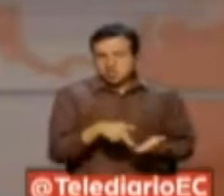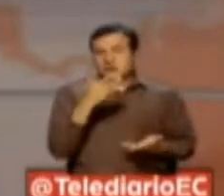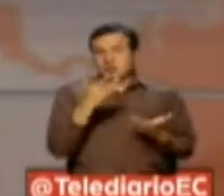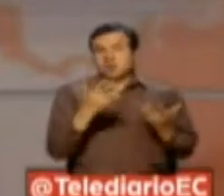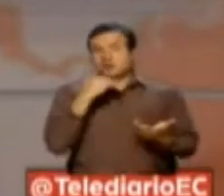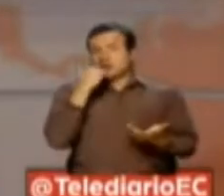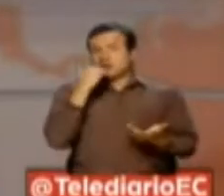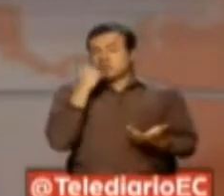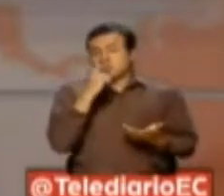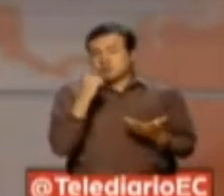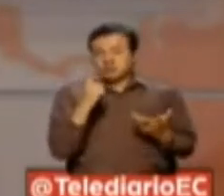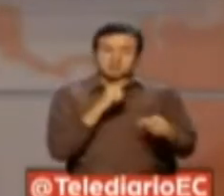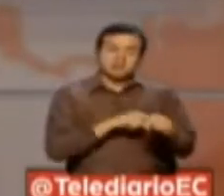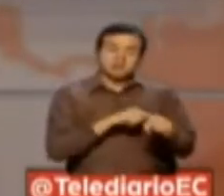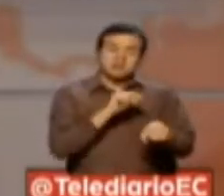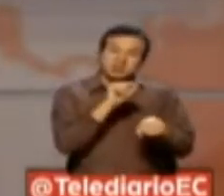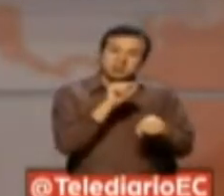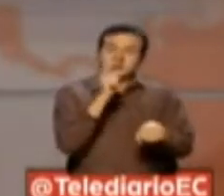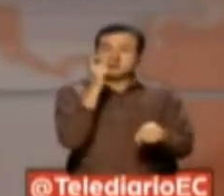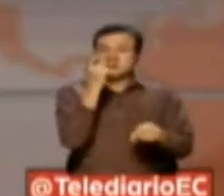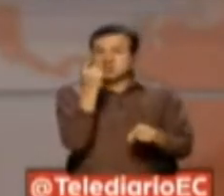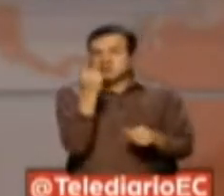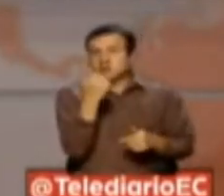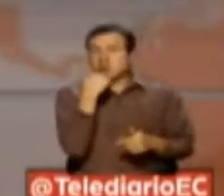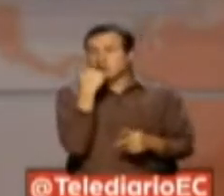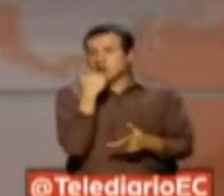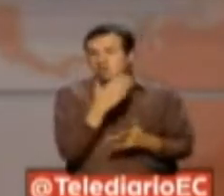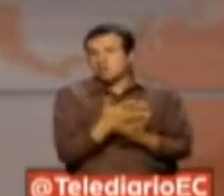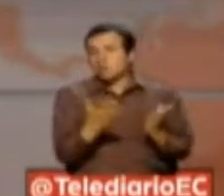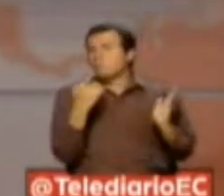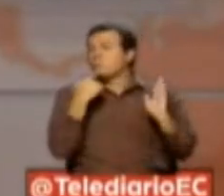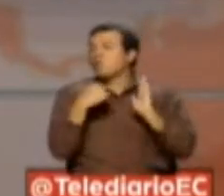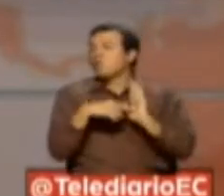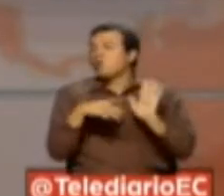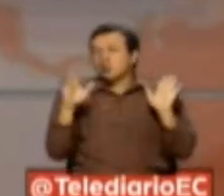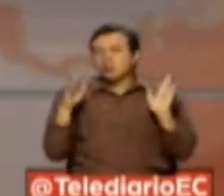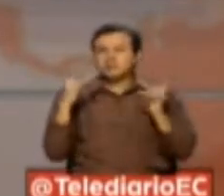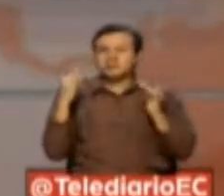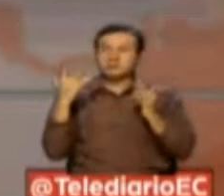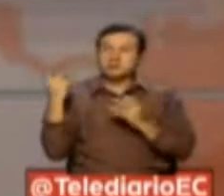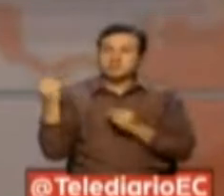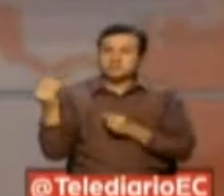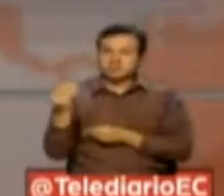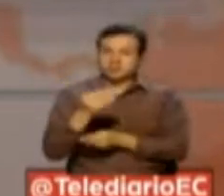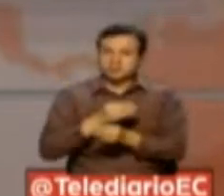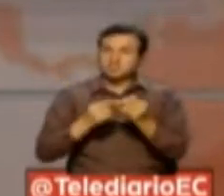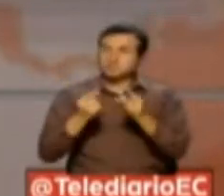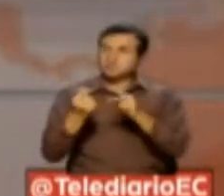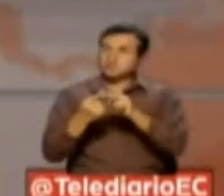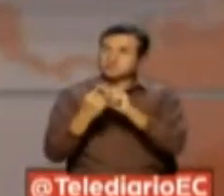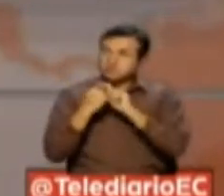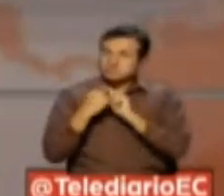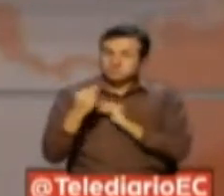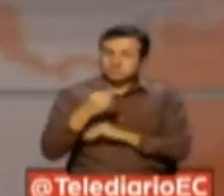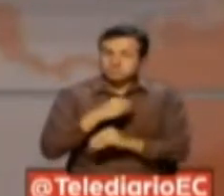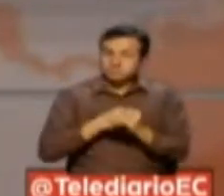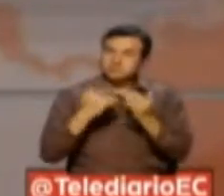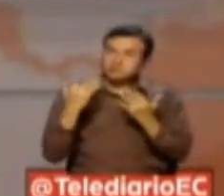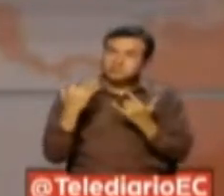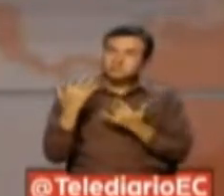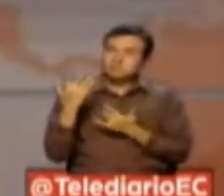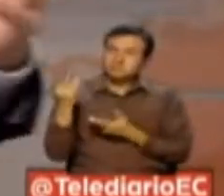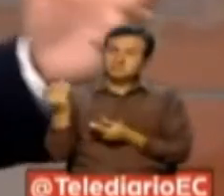necesidades cortas de liquidez de corto plazo por ejemplo esperan el desembolso de un préstamo esperan